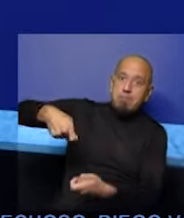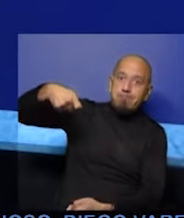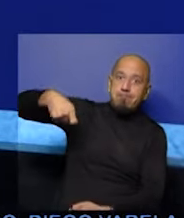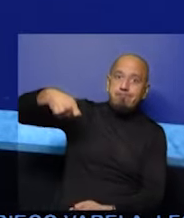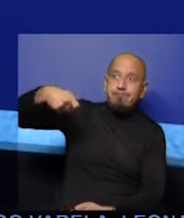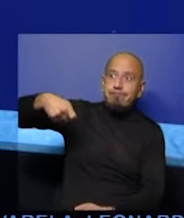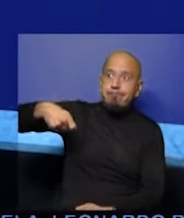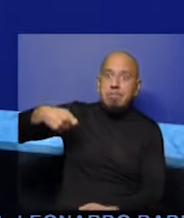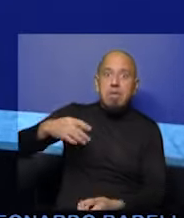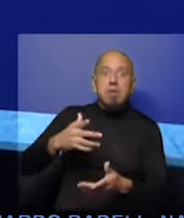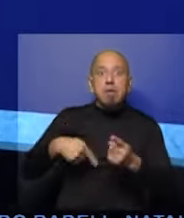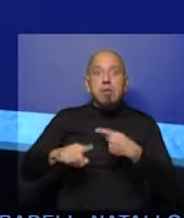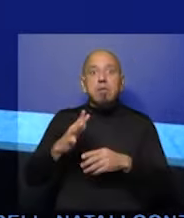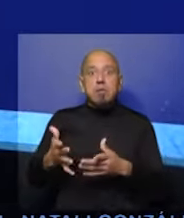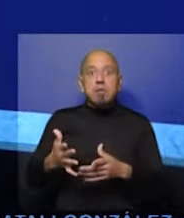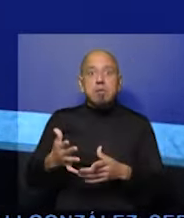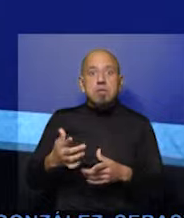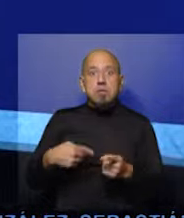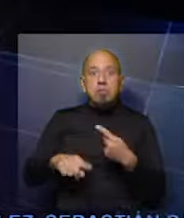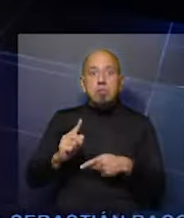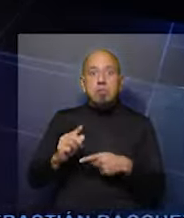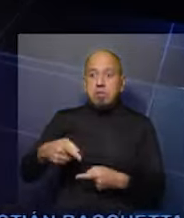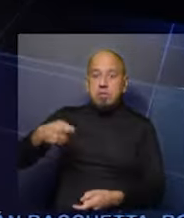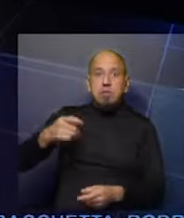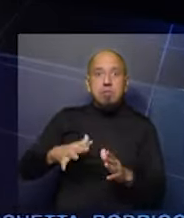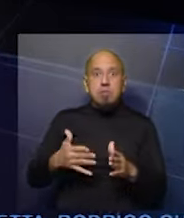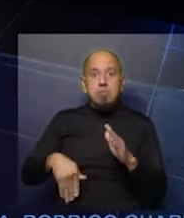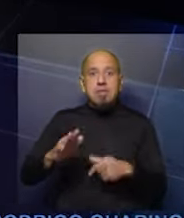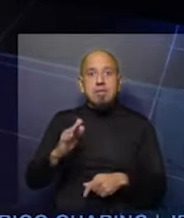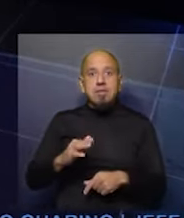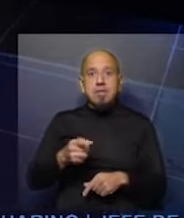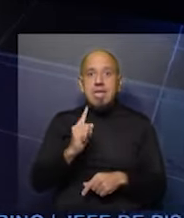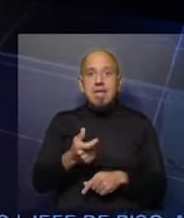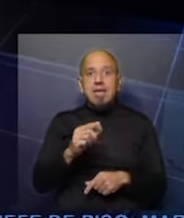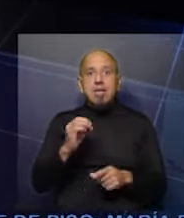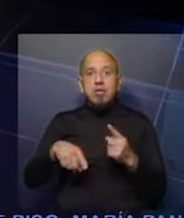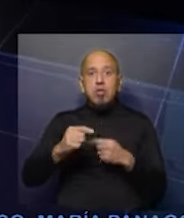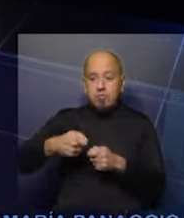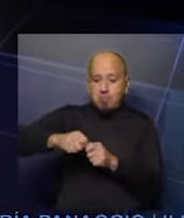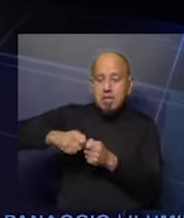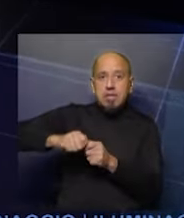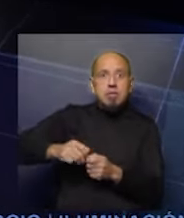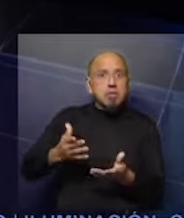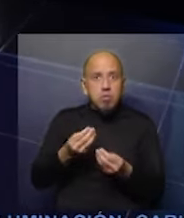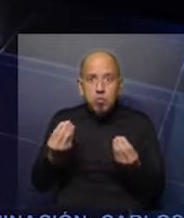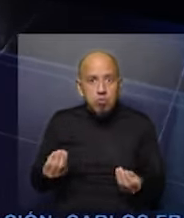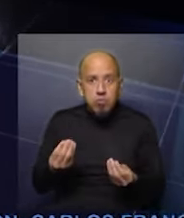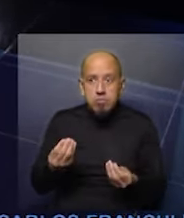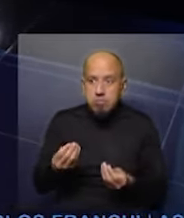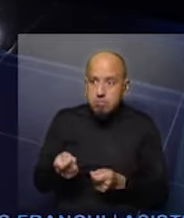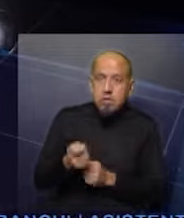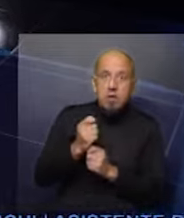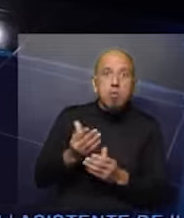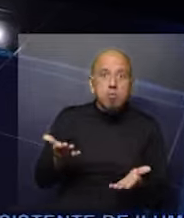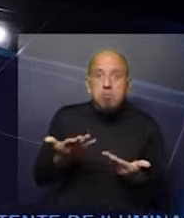una caravana de perla como una carnada como una carnada maipe sin gallo pero sin explotar Cómo crees que pesque